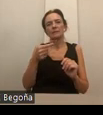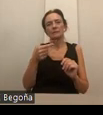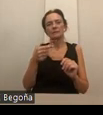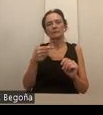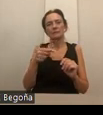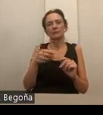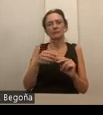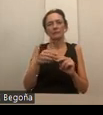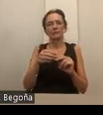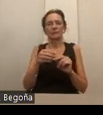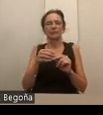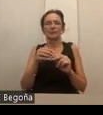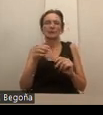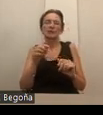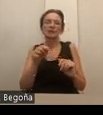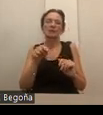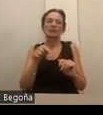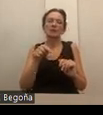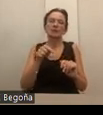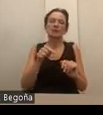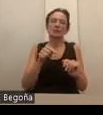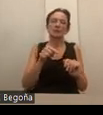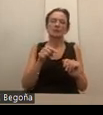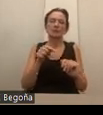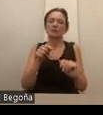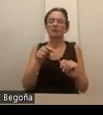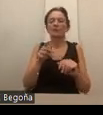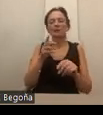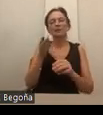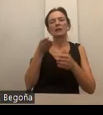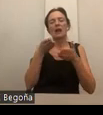los ácidos grasos saturados, que son los que aumentan el riesgo cardiovascular.